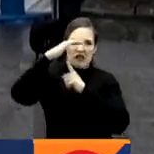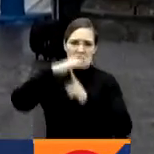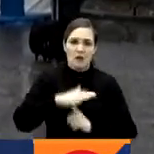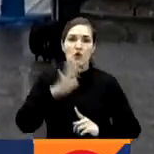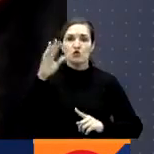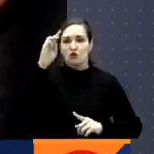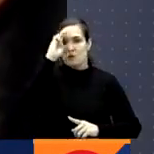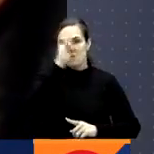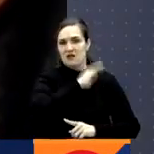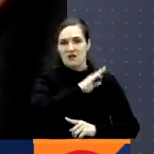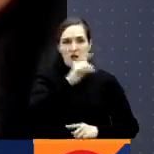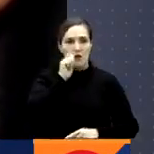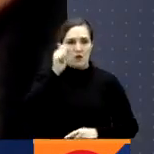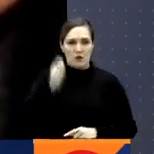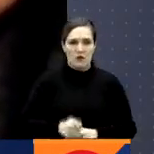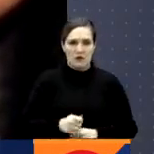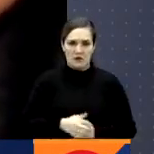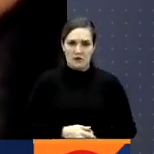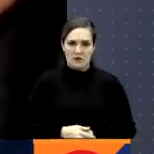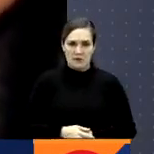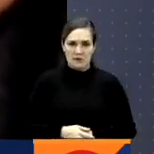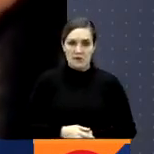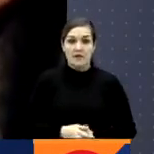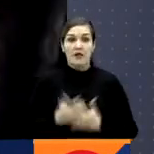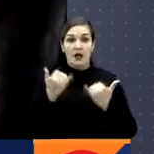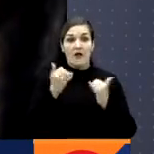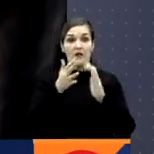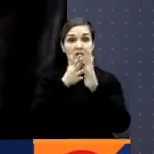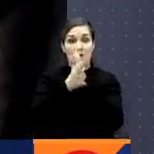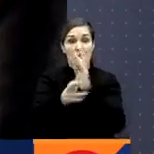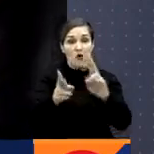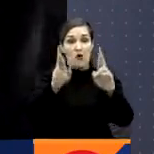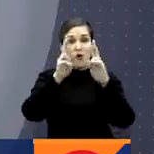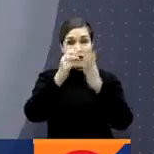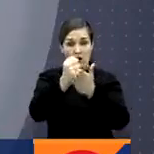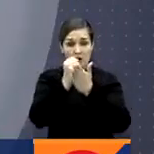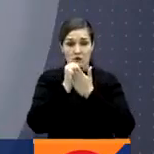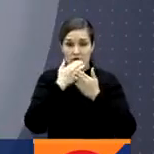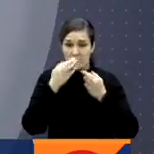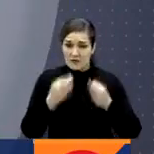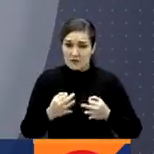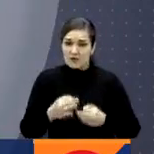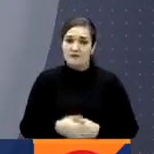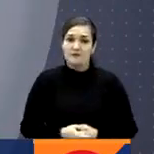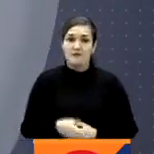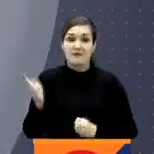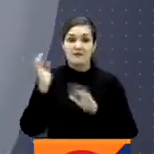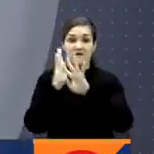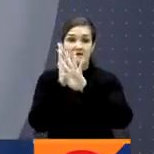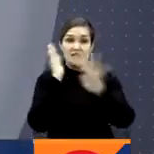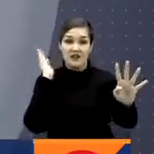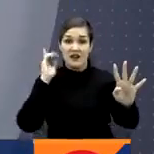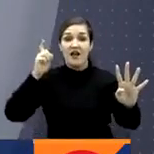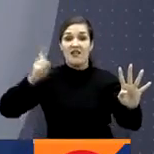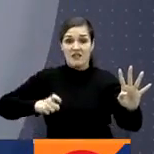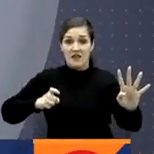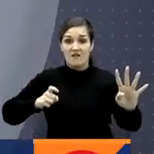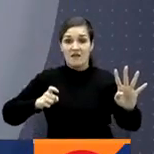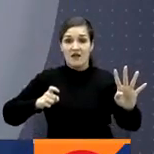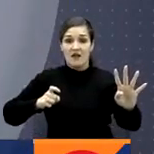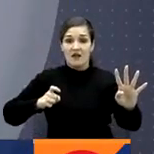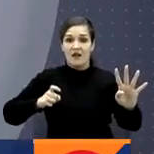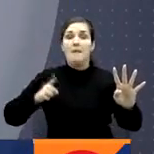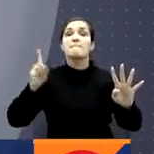ejército ucraniano nos interesa mucho que ahora por esta información se puede hacer algo realmente tendríamos del